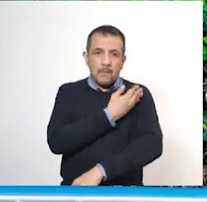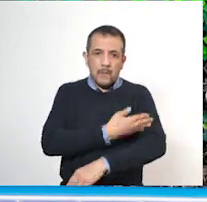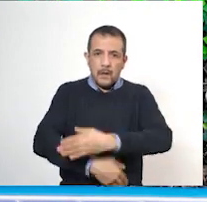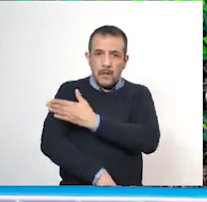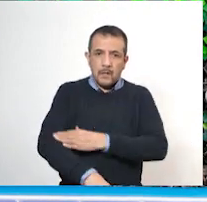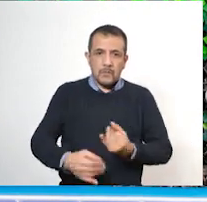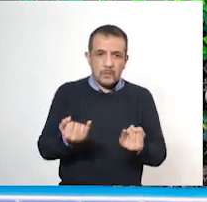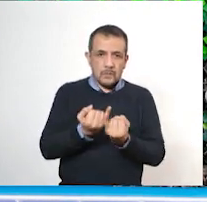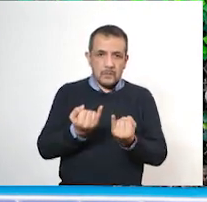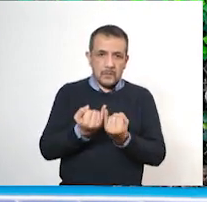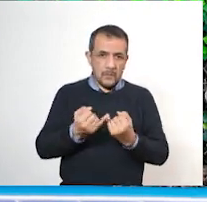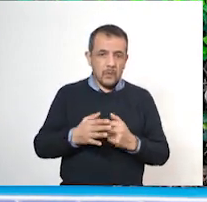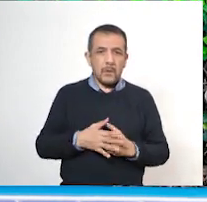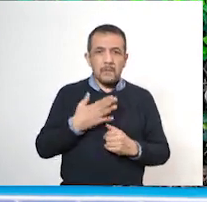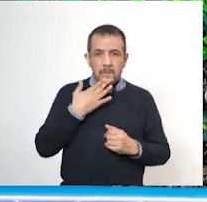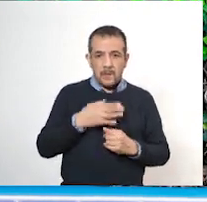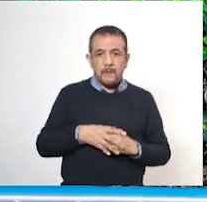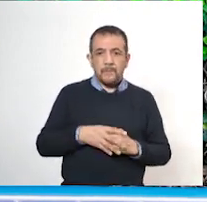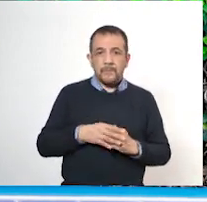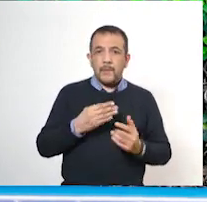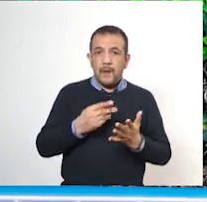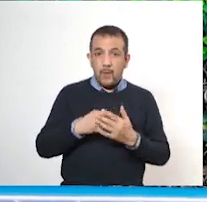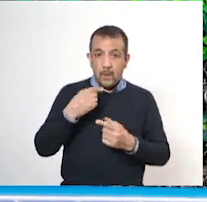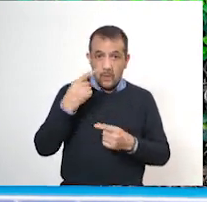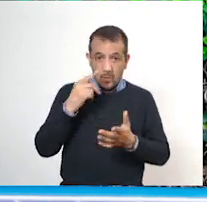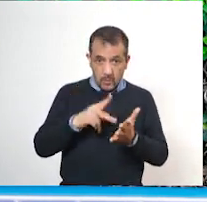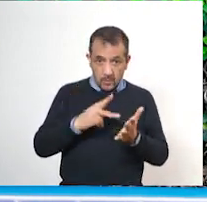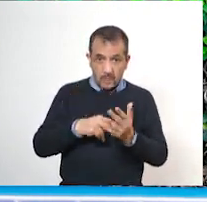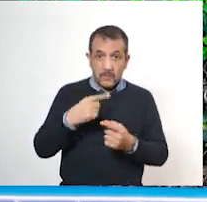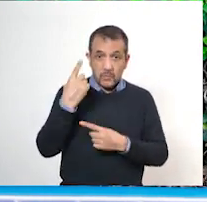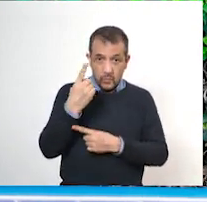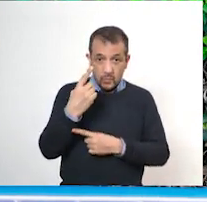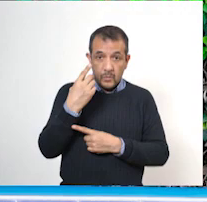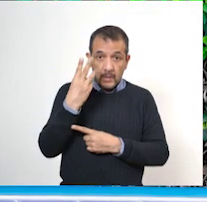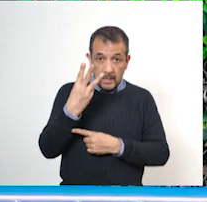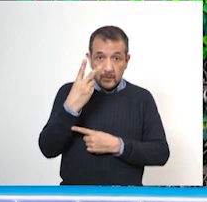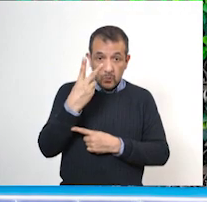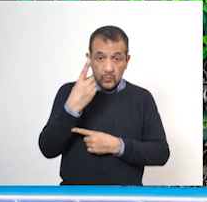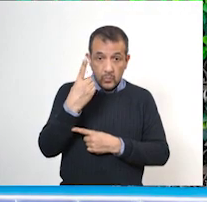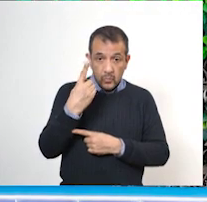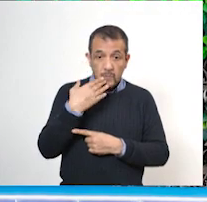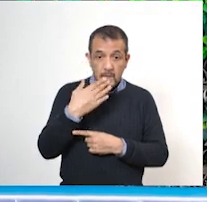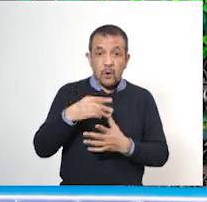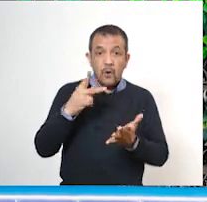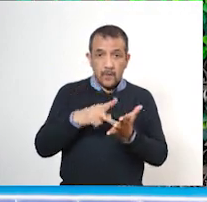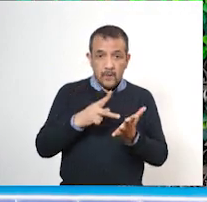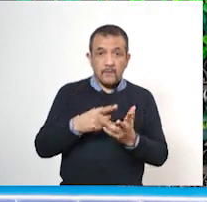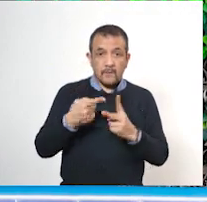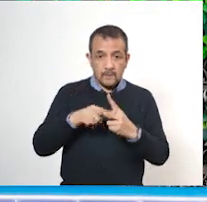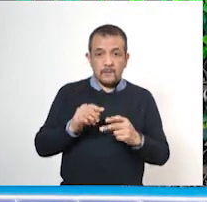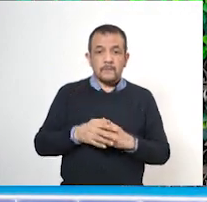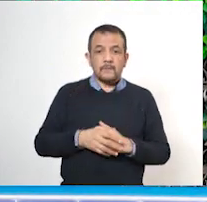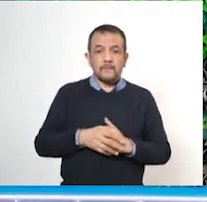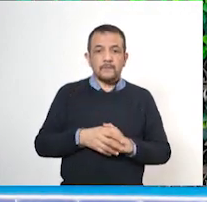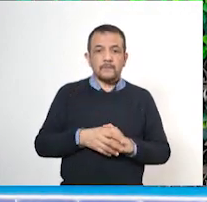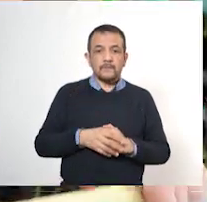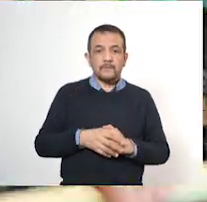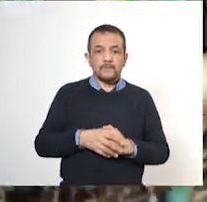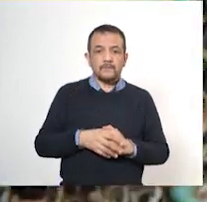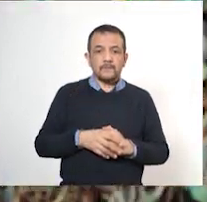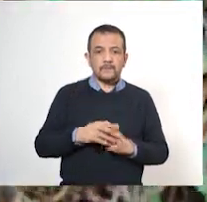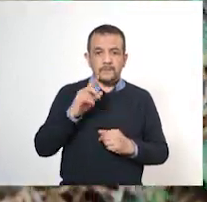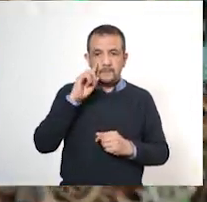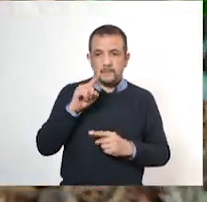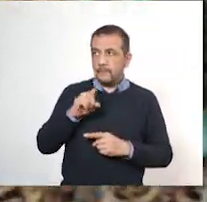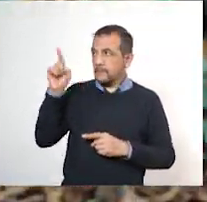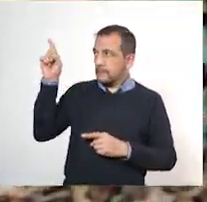hacerlo al mismo tiempo. Y empezamos en 3, 2, 1, comenzamos. Muy